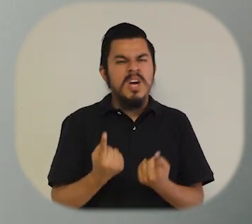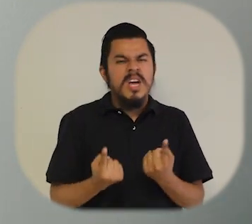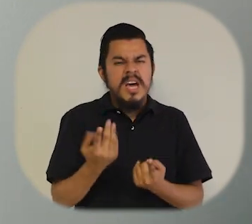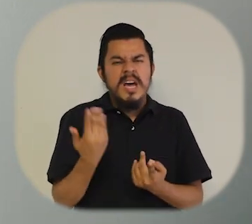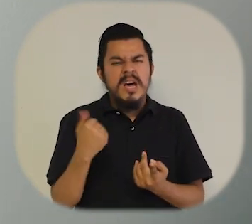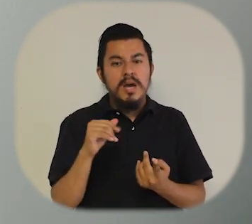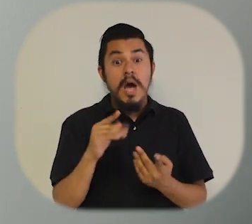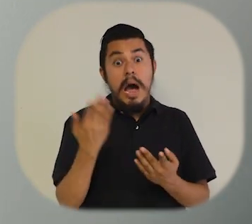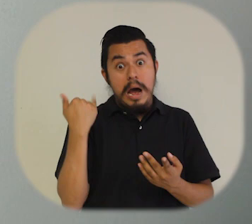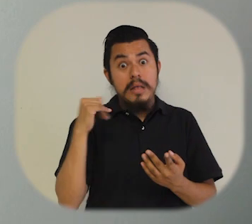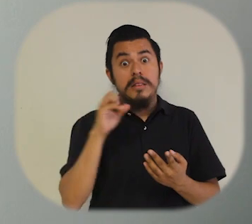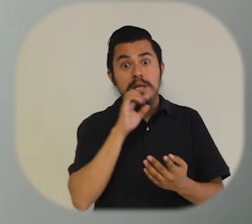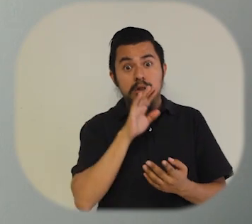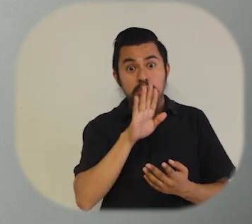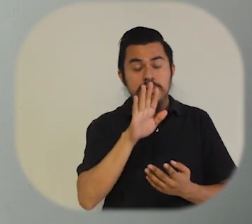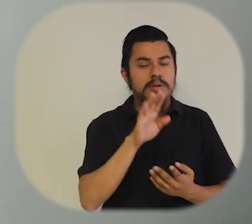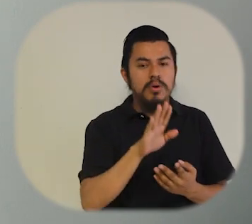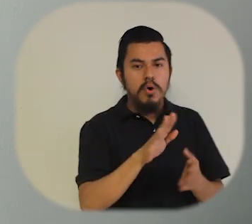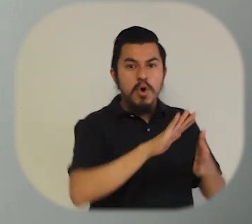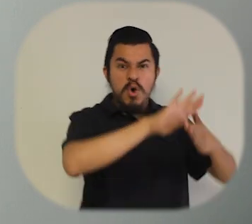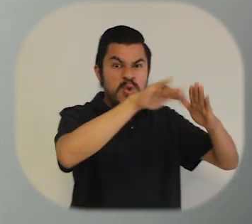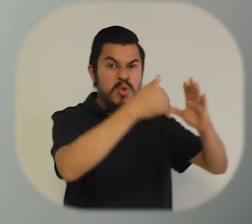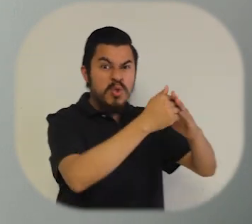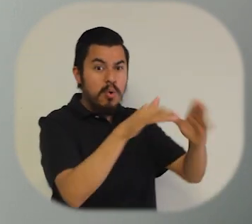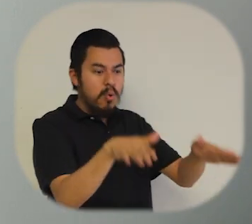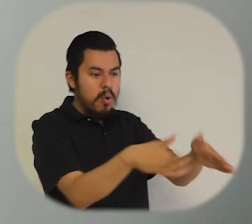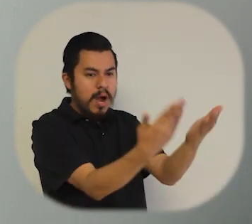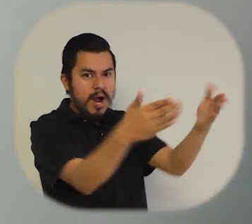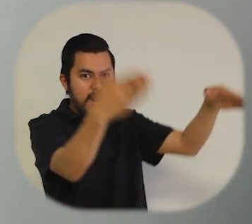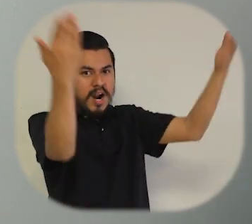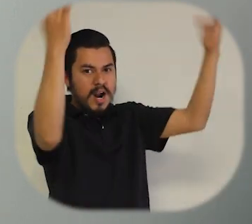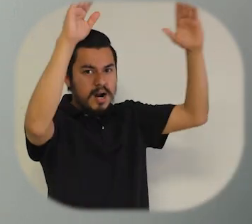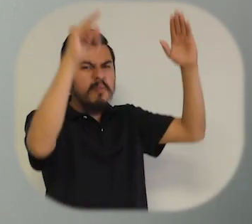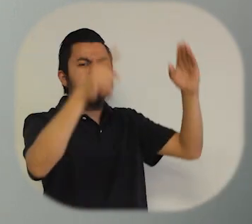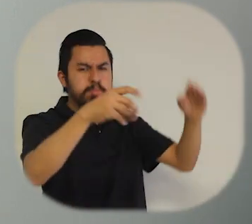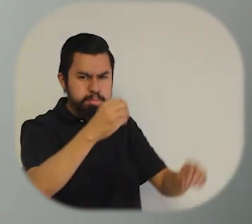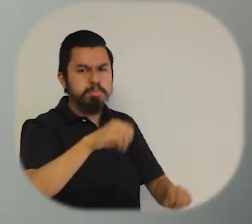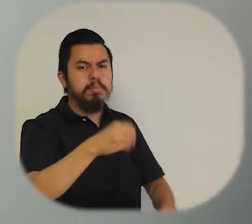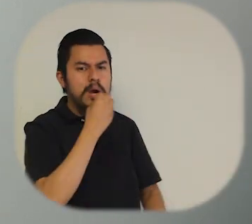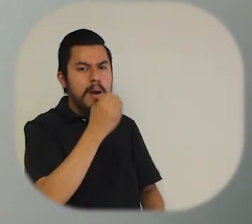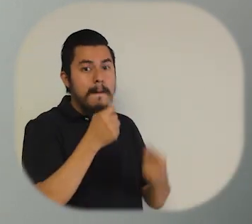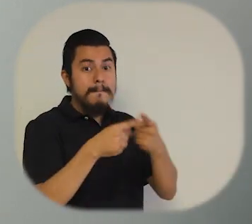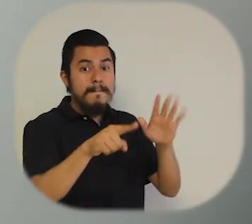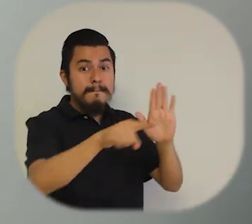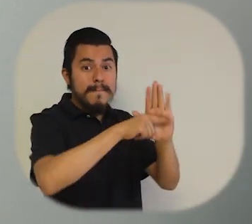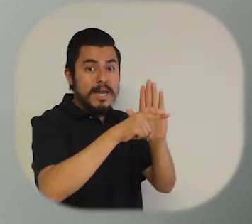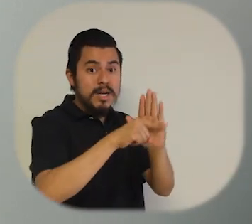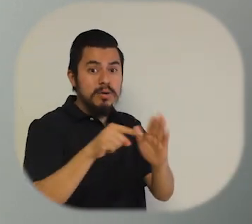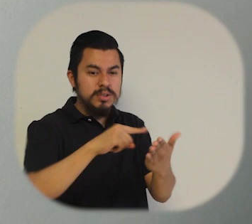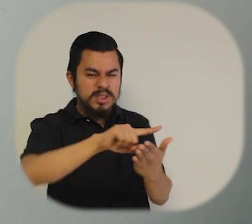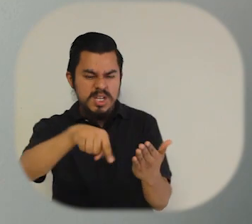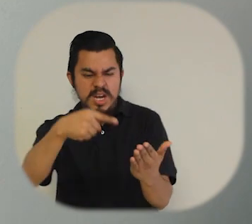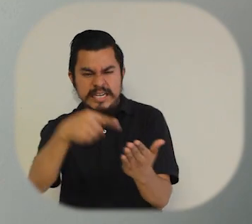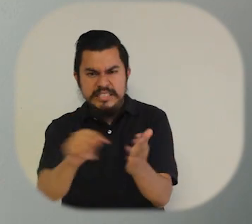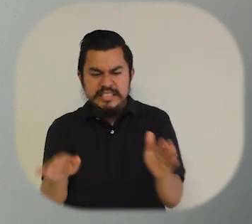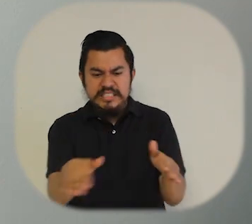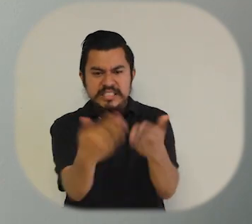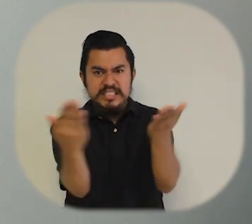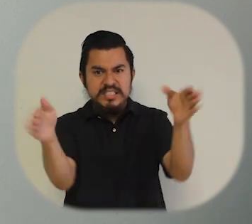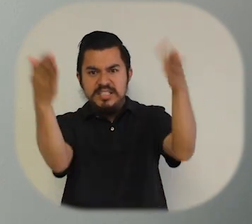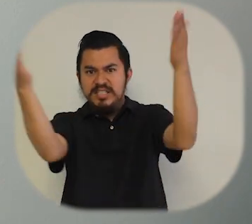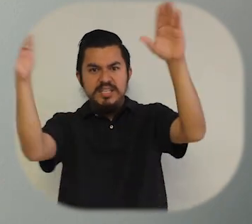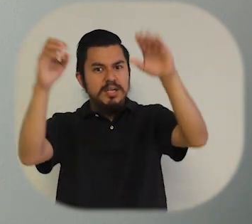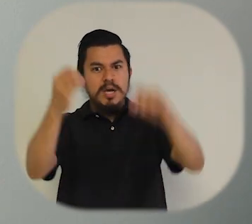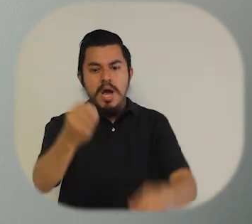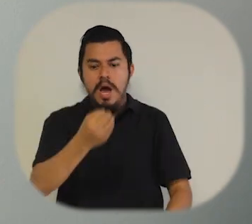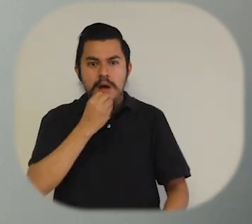está en medio del huerto, el árbol del conocimiento del bien y del mal, no comas de él. Es el árbol en sí o el fruto